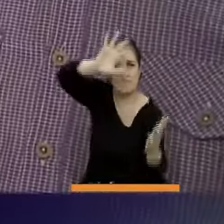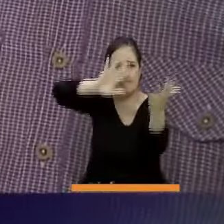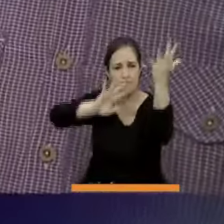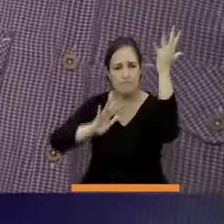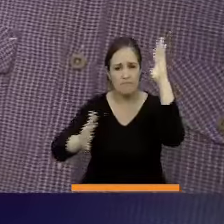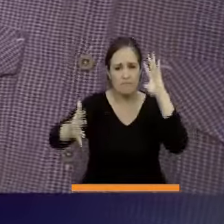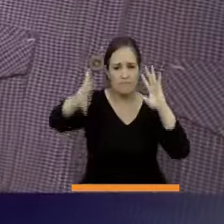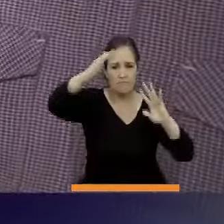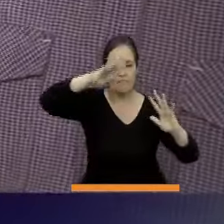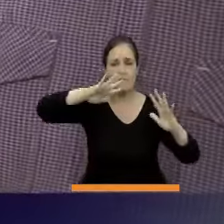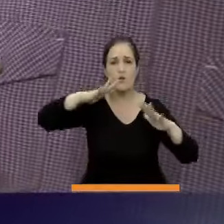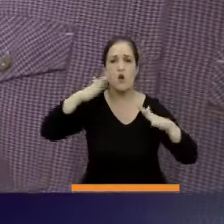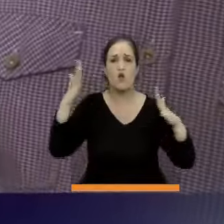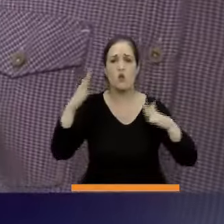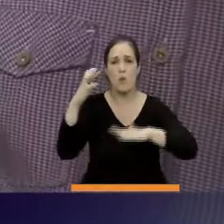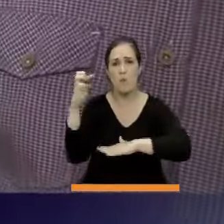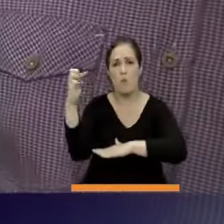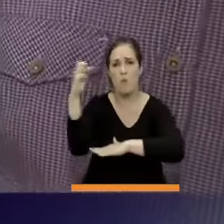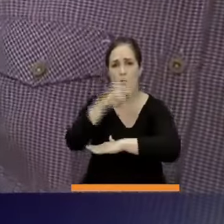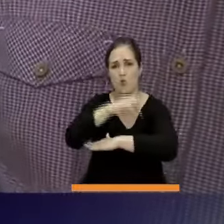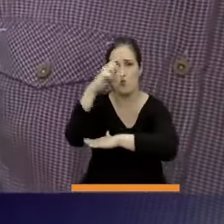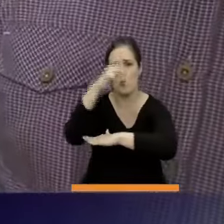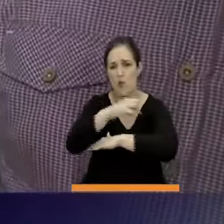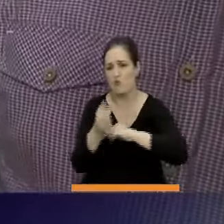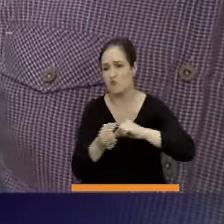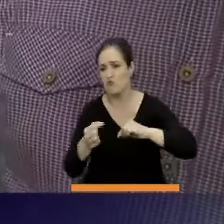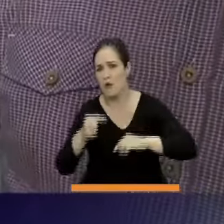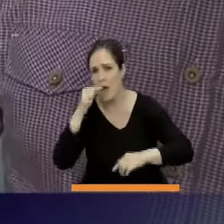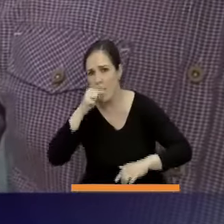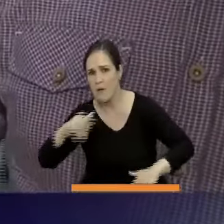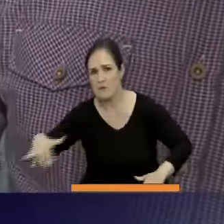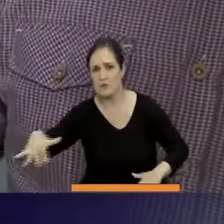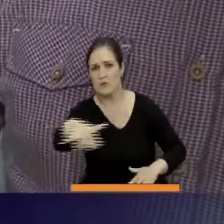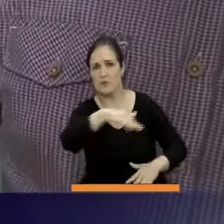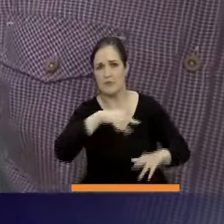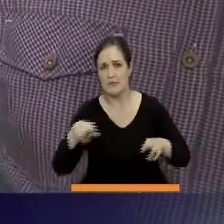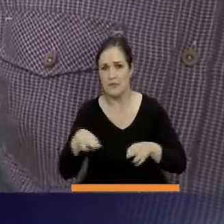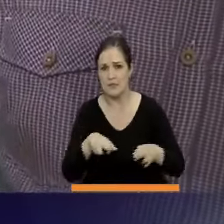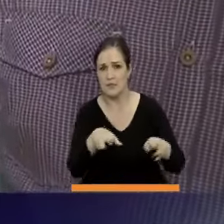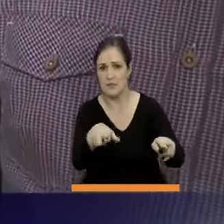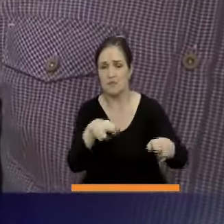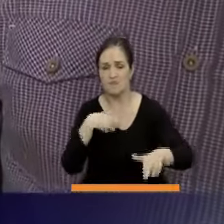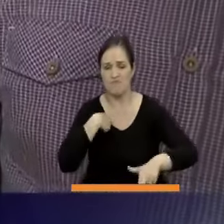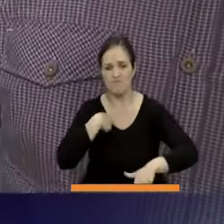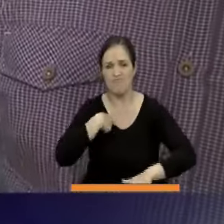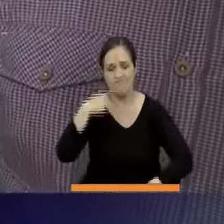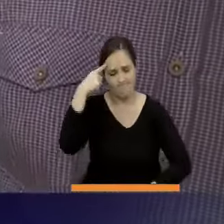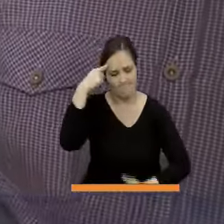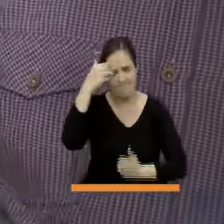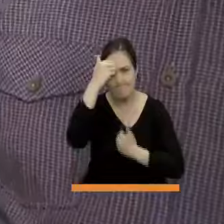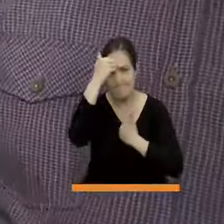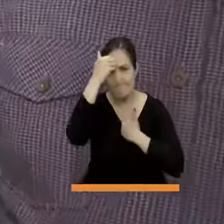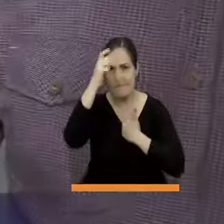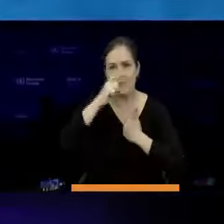Pedro Putumayo. Yo pienso que hay un reto muy grande en el sentido de la conservación de esta